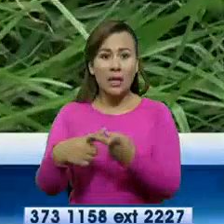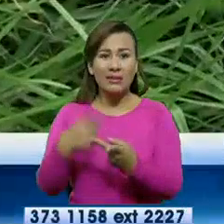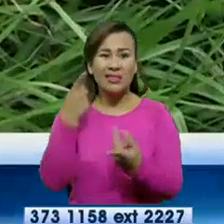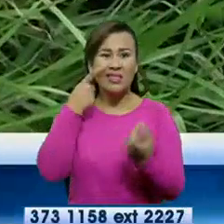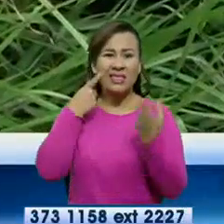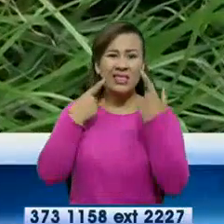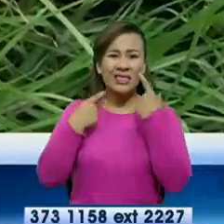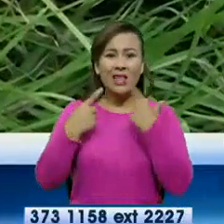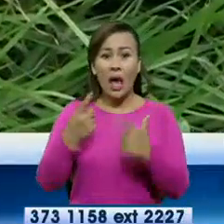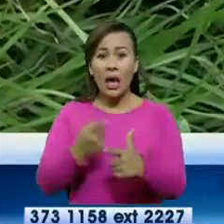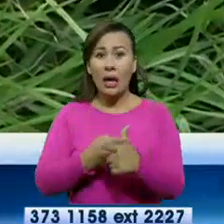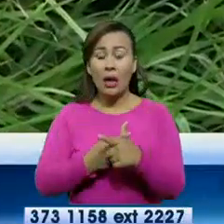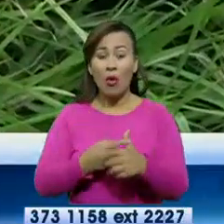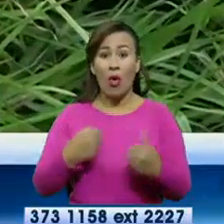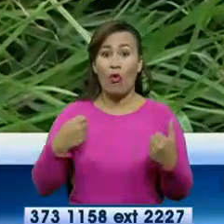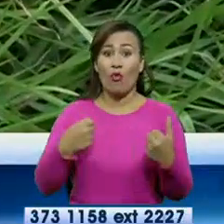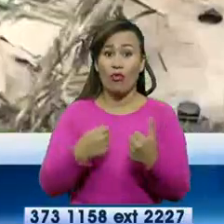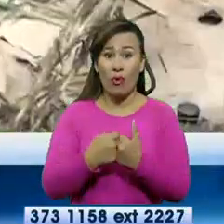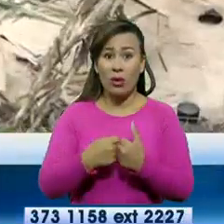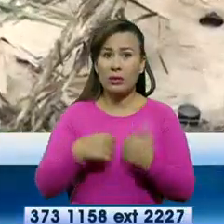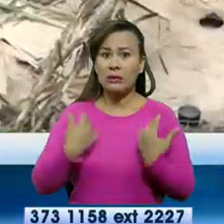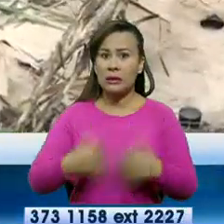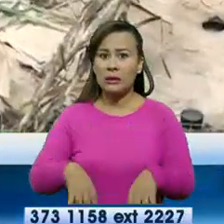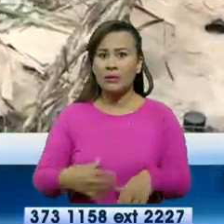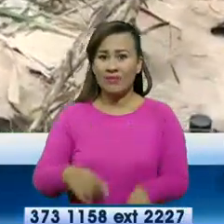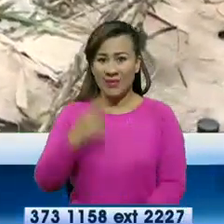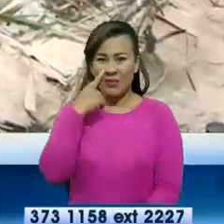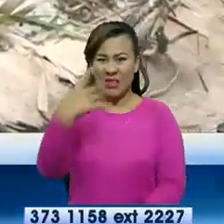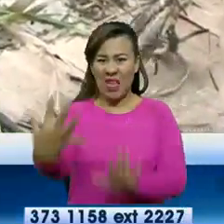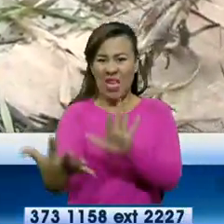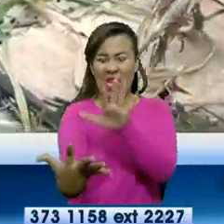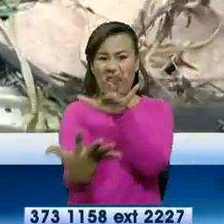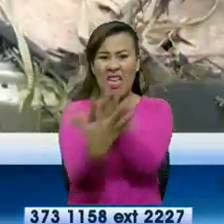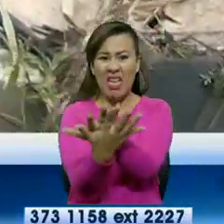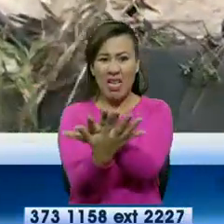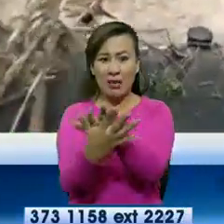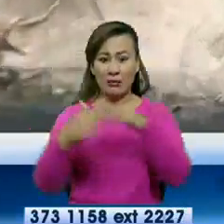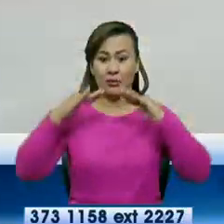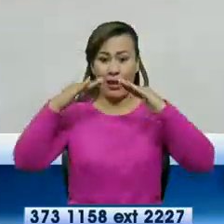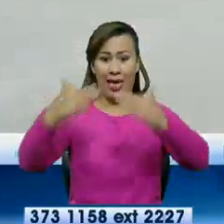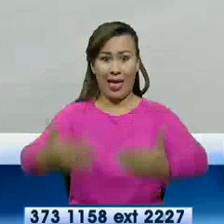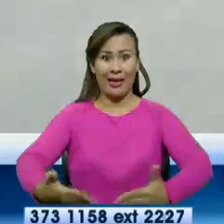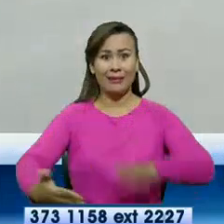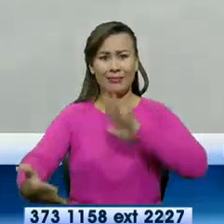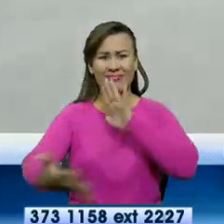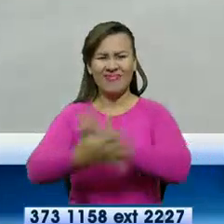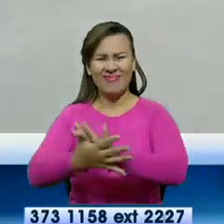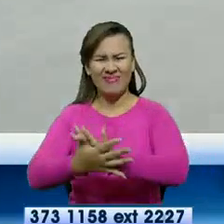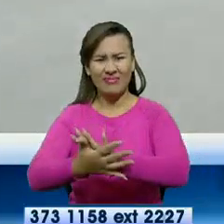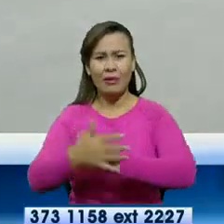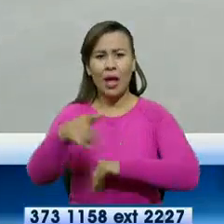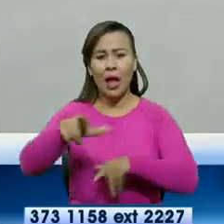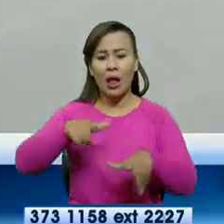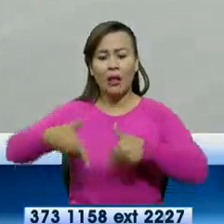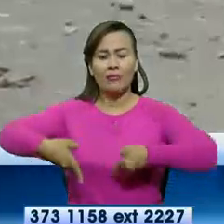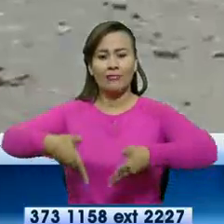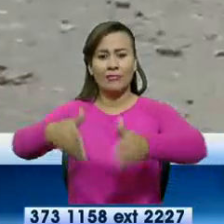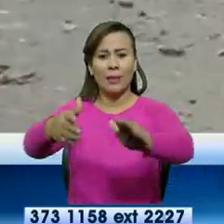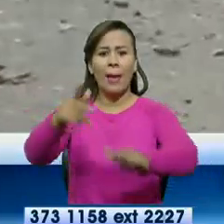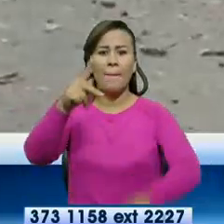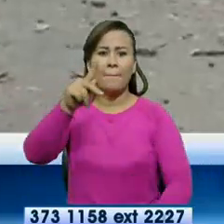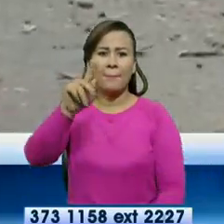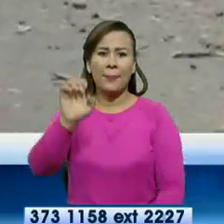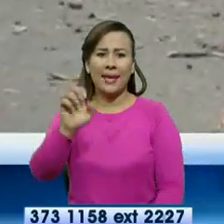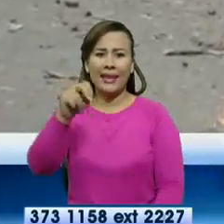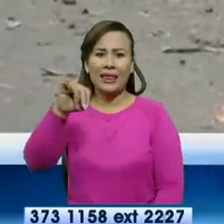no era para menos, el impacto fue letal, la cabina prácticamente estaba aplastada. Sucedió en la vía Penípe-La Candelaria, a